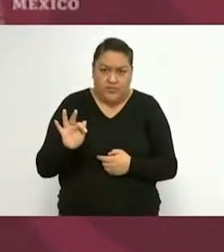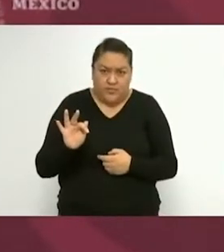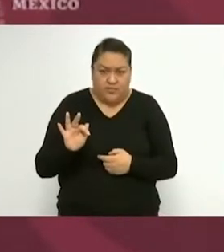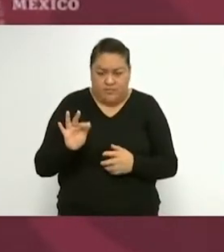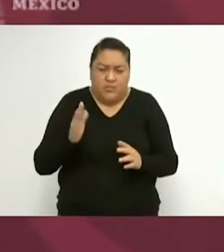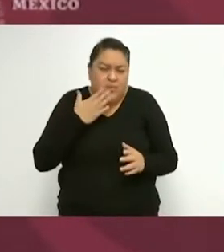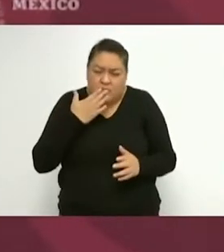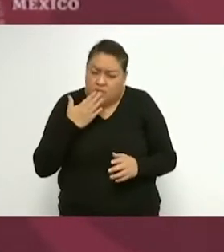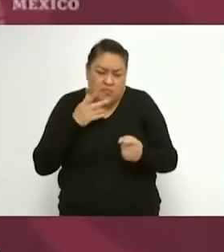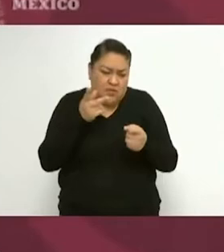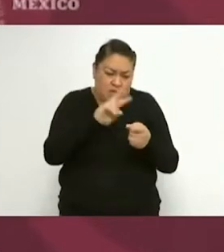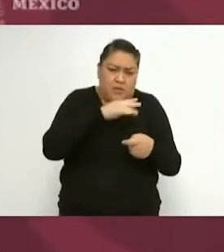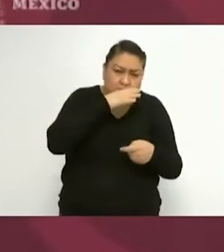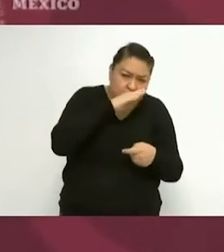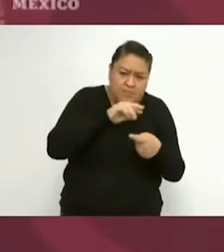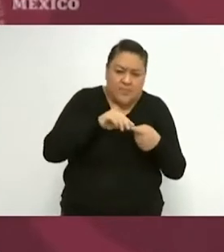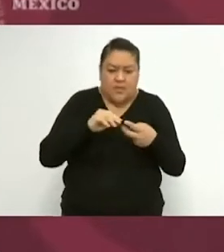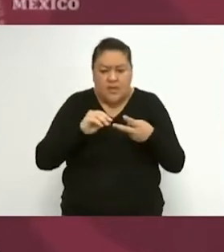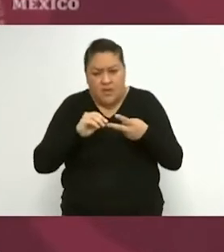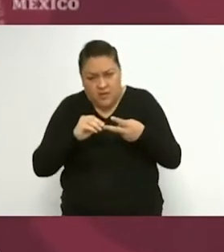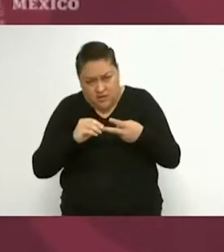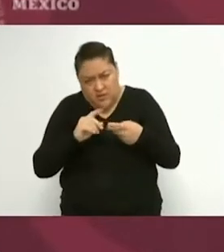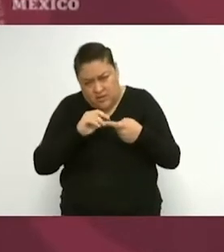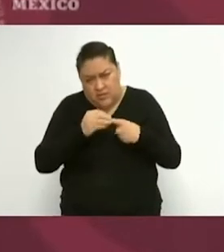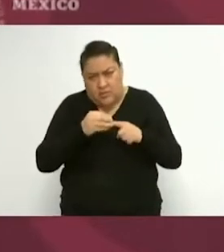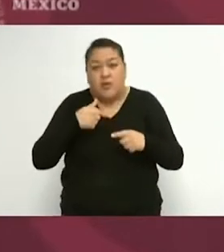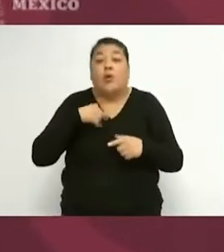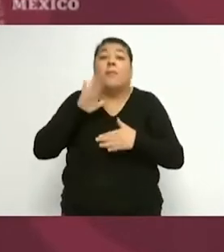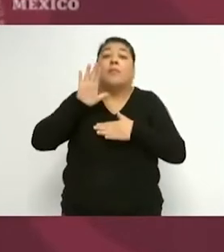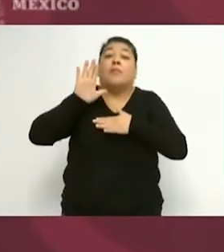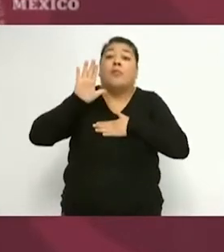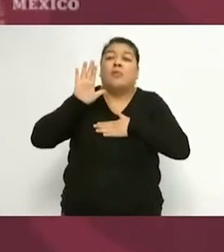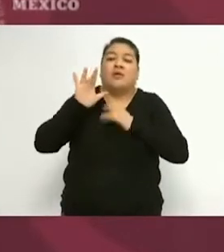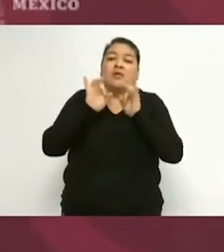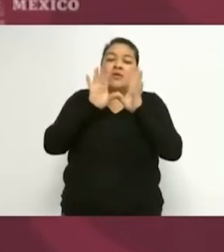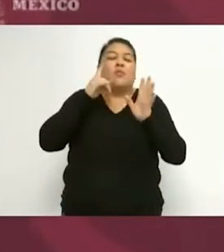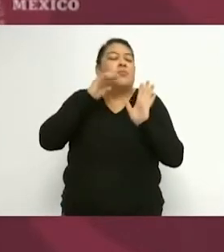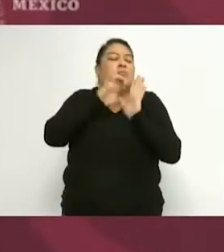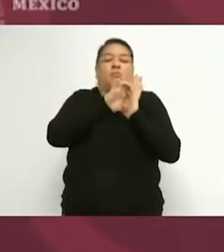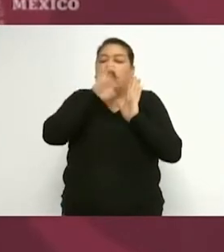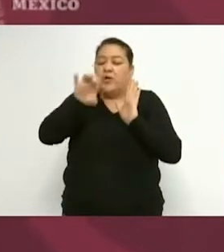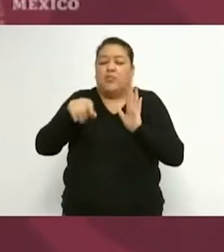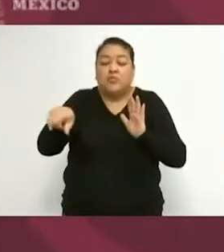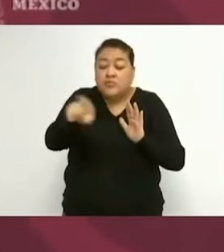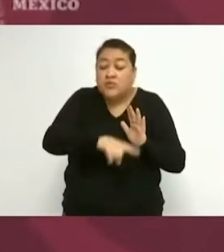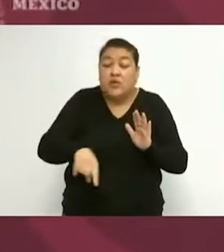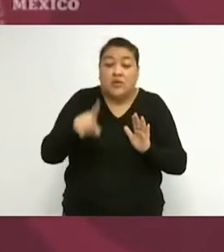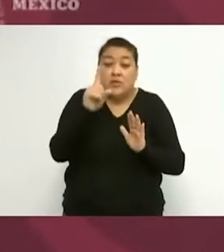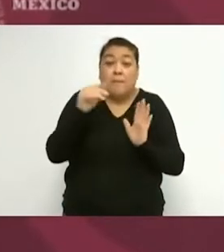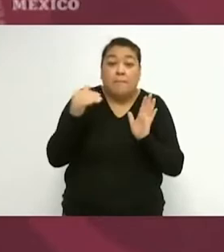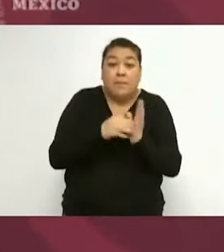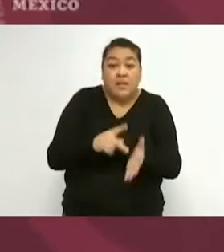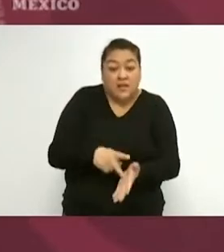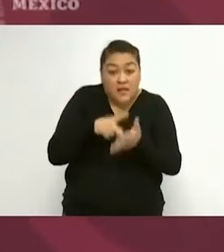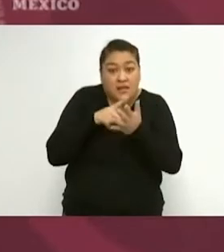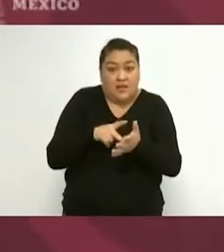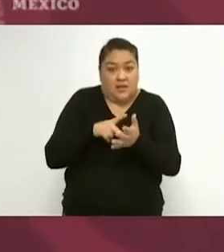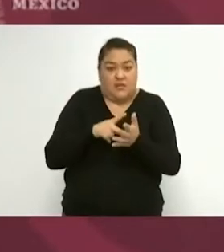tanto el maíz como el frijol, pero vamos a mantener el precio de garantía, porque si lo quitamos, entonces los